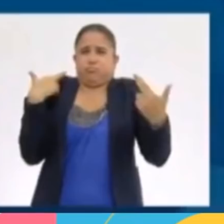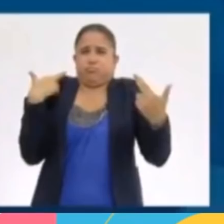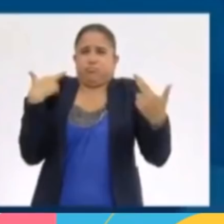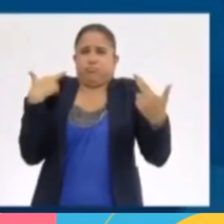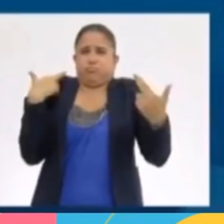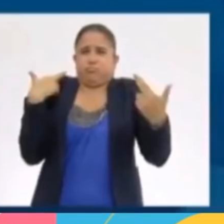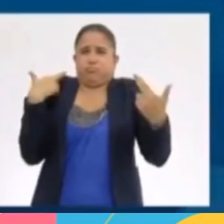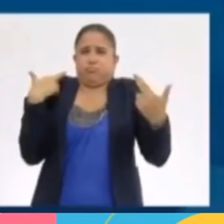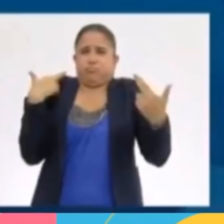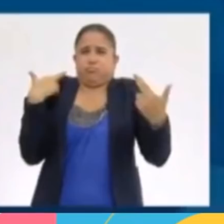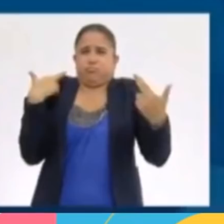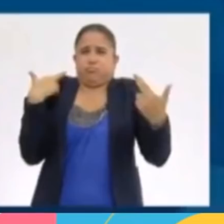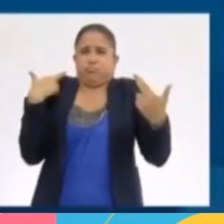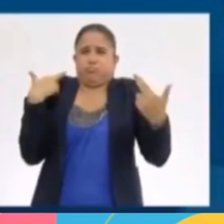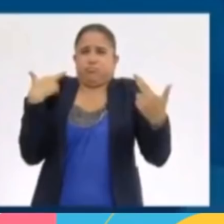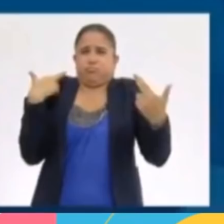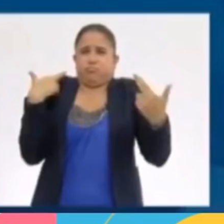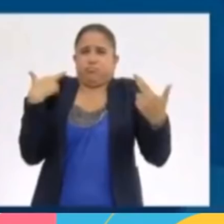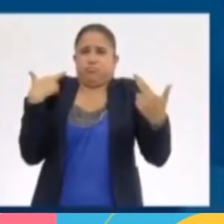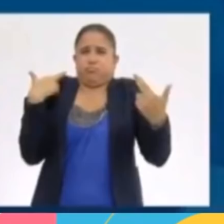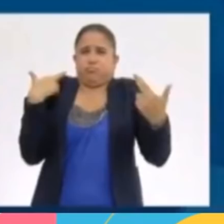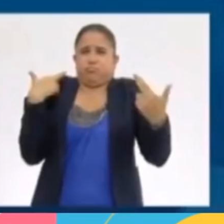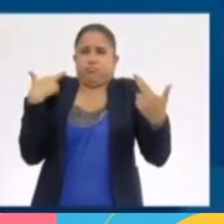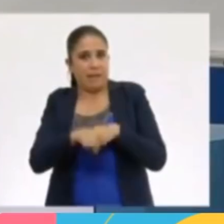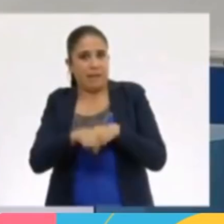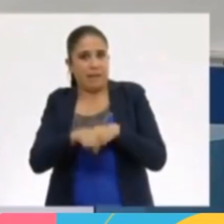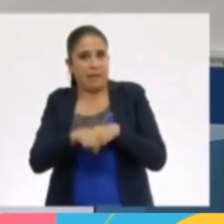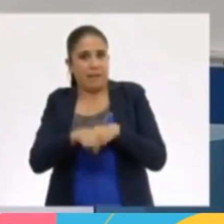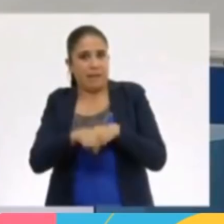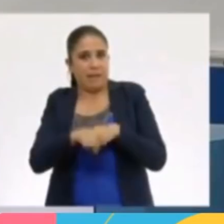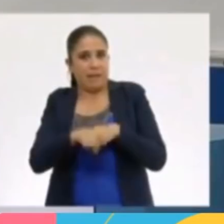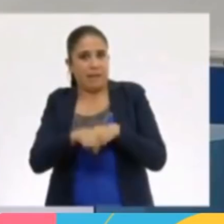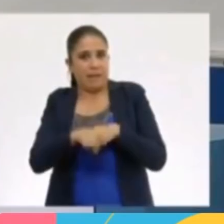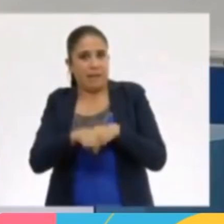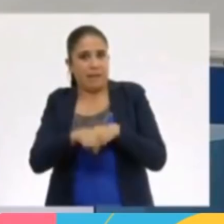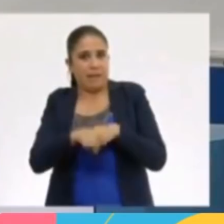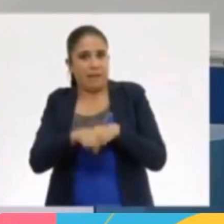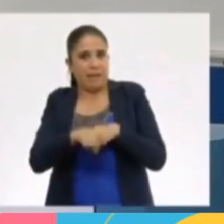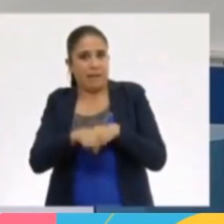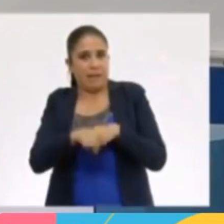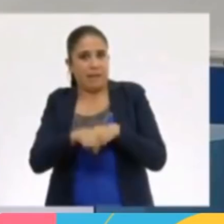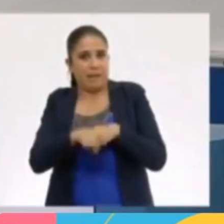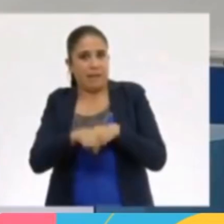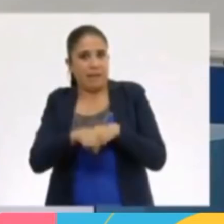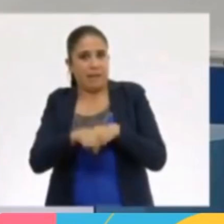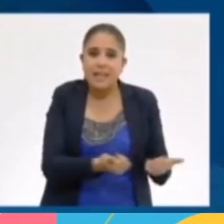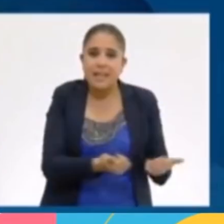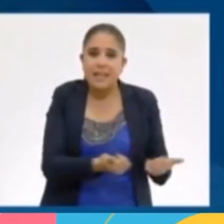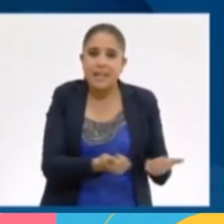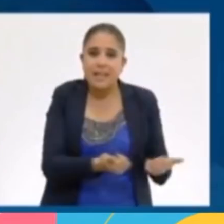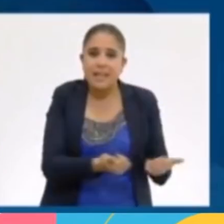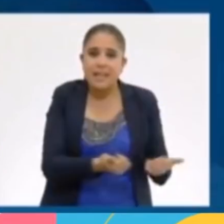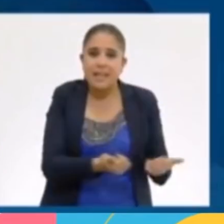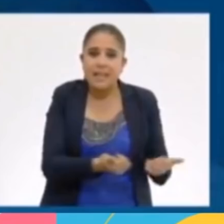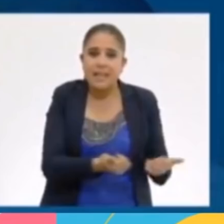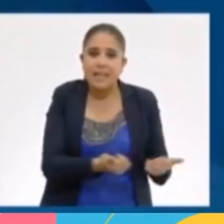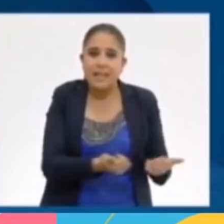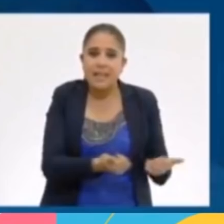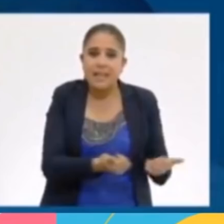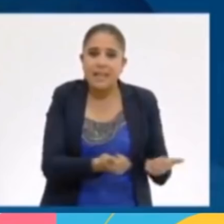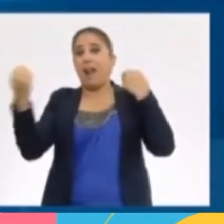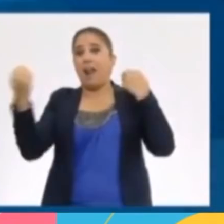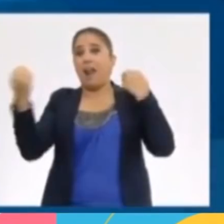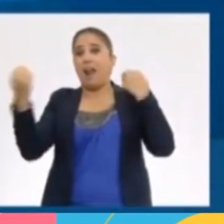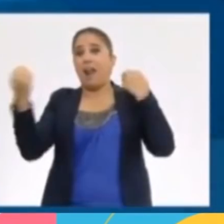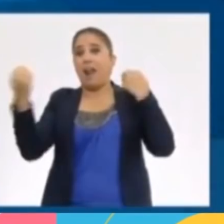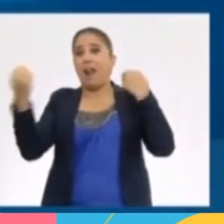mamá. Hay muchas formas en las que el papá o algún otro familiar pueden participar en el cuidado del bebé. Por ejemplo, acompañar a la madre,